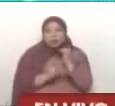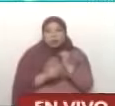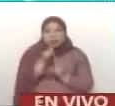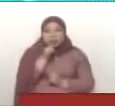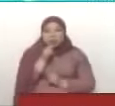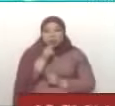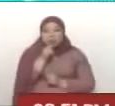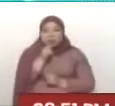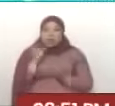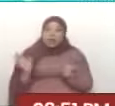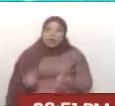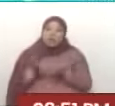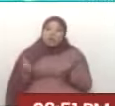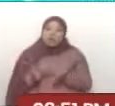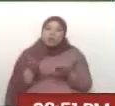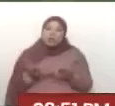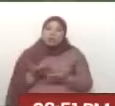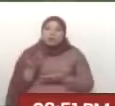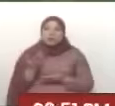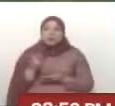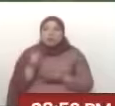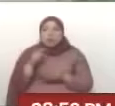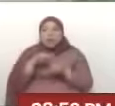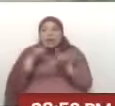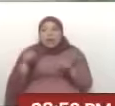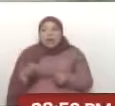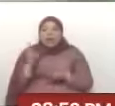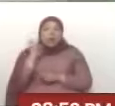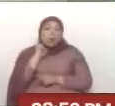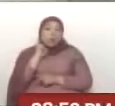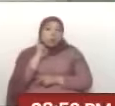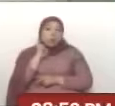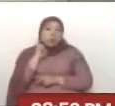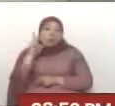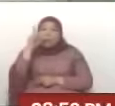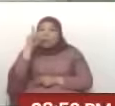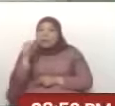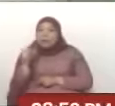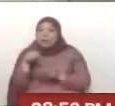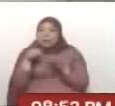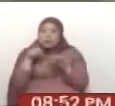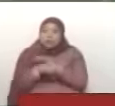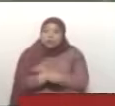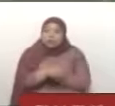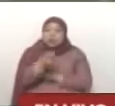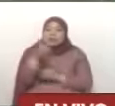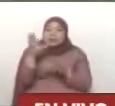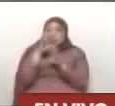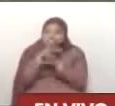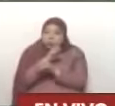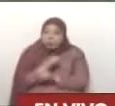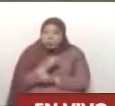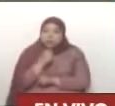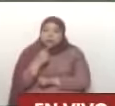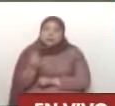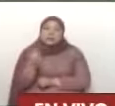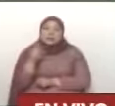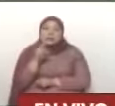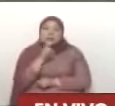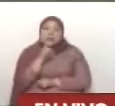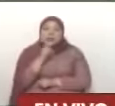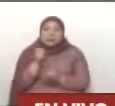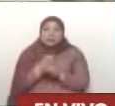y hay que impulsarlo, que es la cueva del Guácharo. La cueva del Guácharo viene siendo... La cueva del Guácharo. Sí, viene siendo el primer